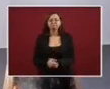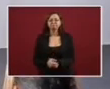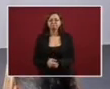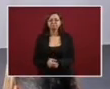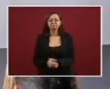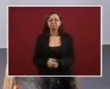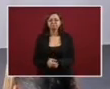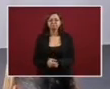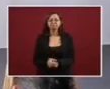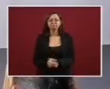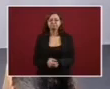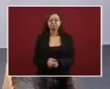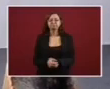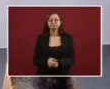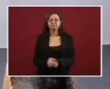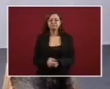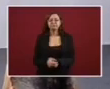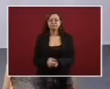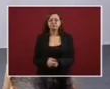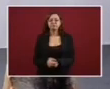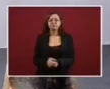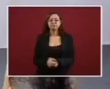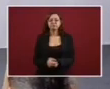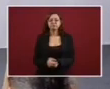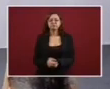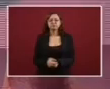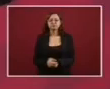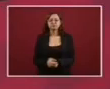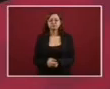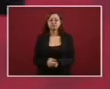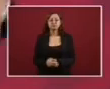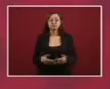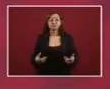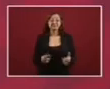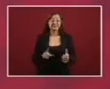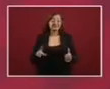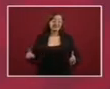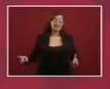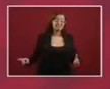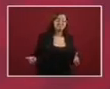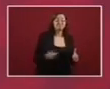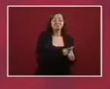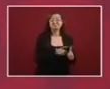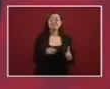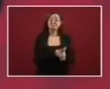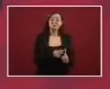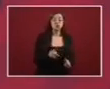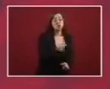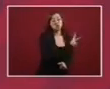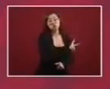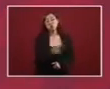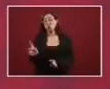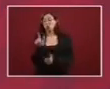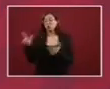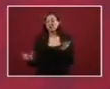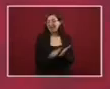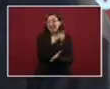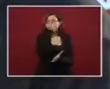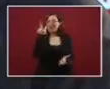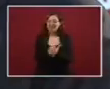se le ve a rango supremo la honestidad que sea